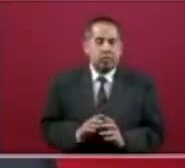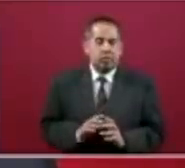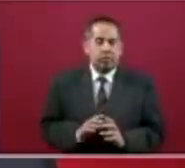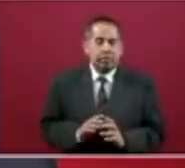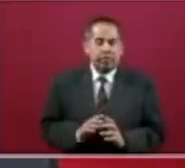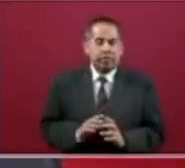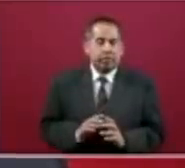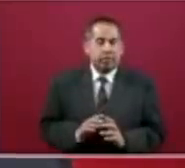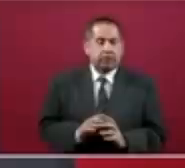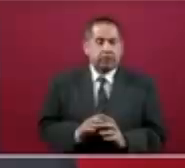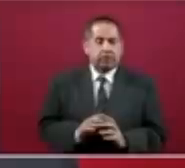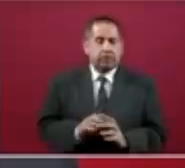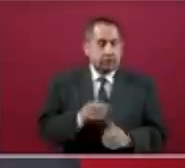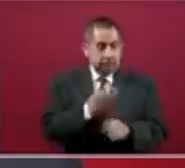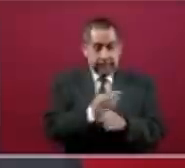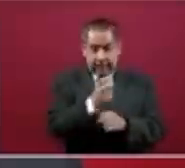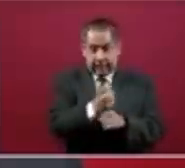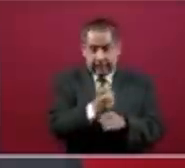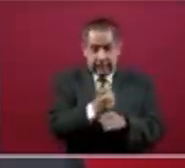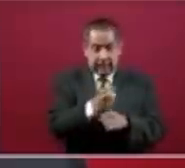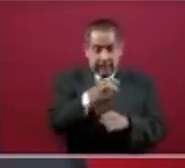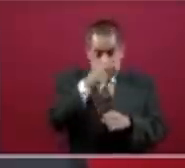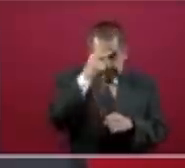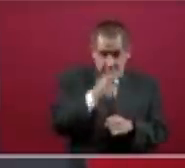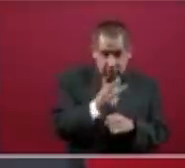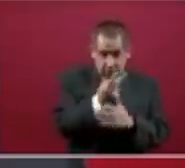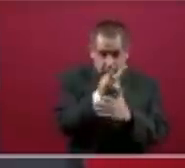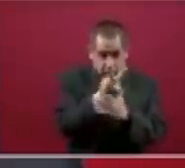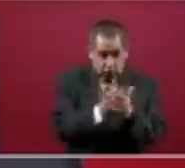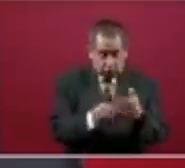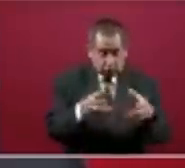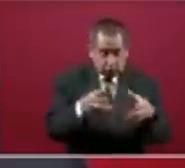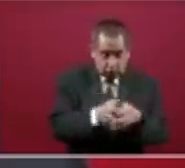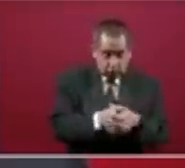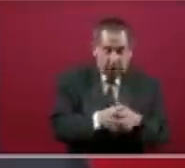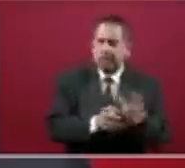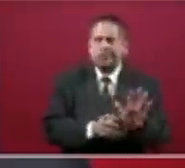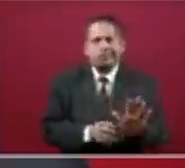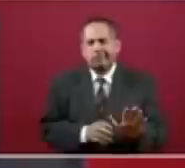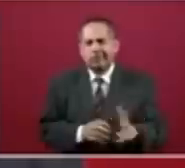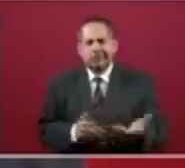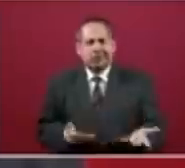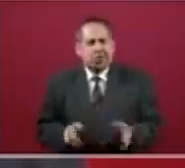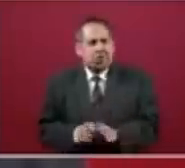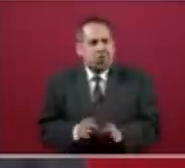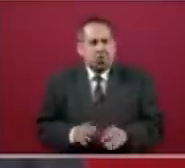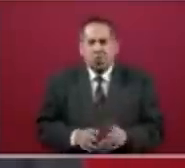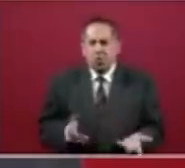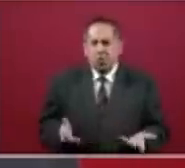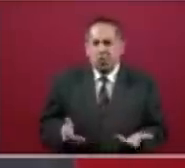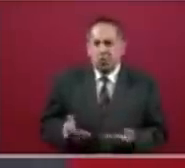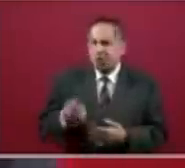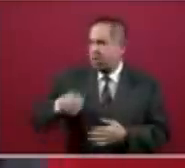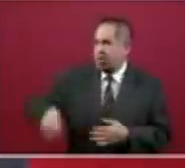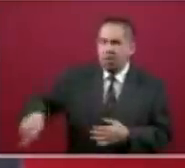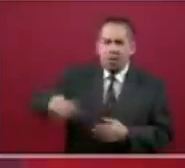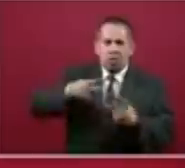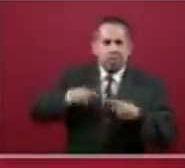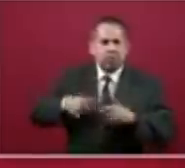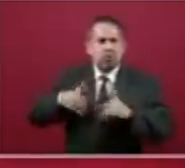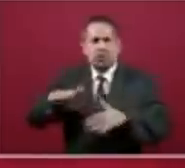se aplique eso en nuestro país, porque ¿cómo van a dejar a la gente